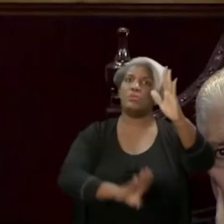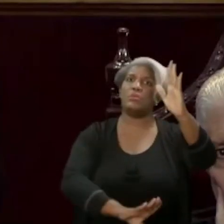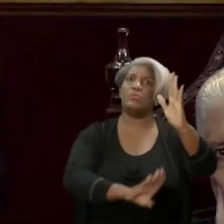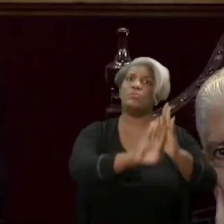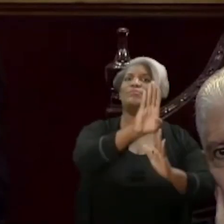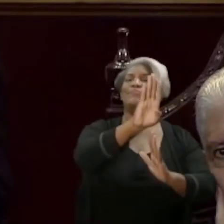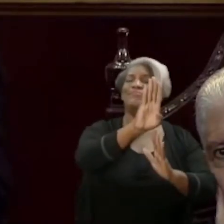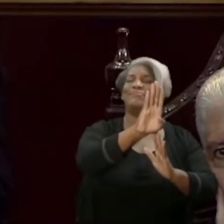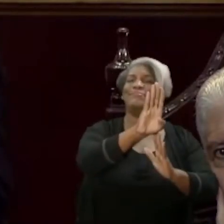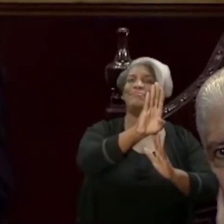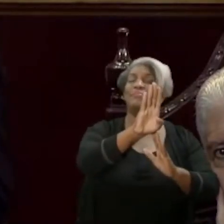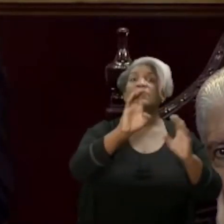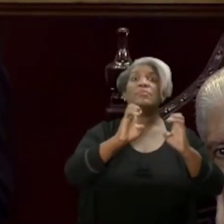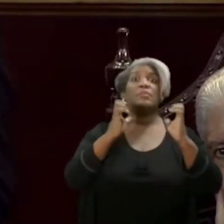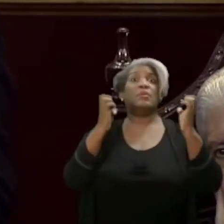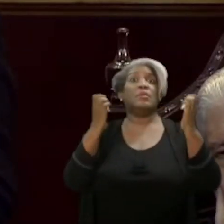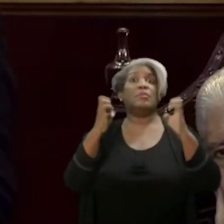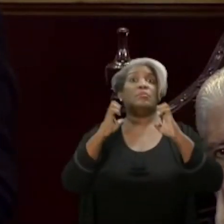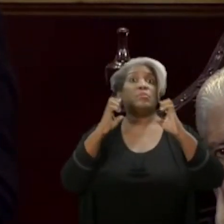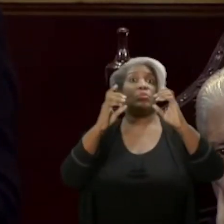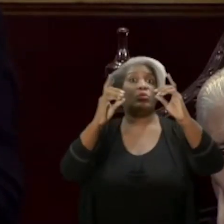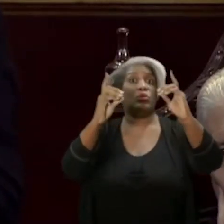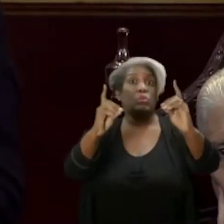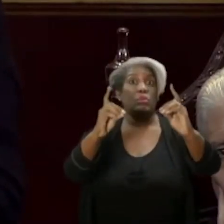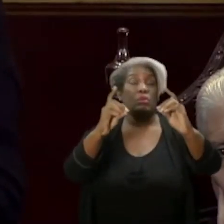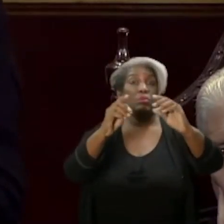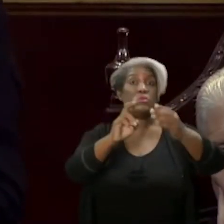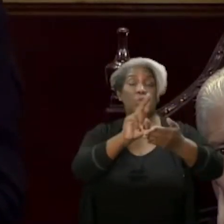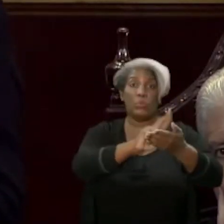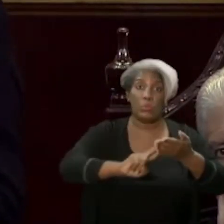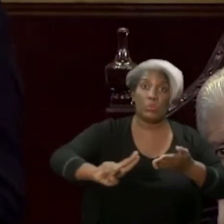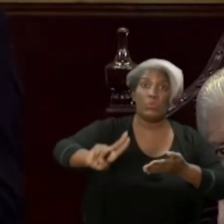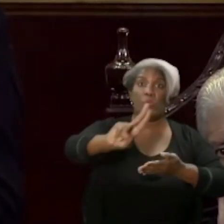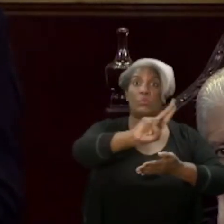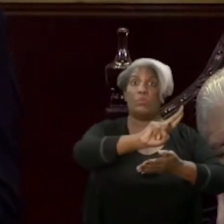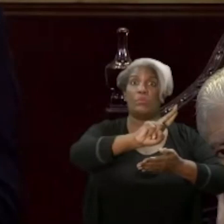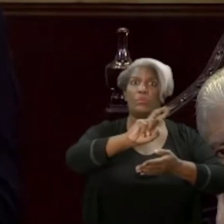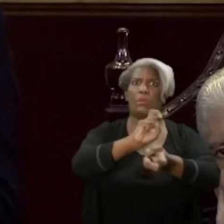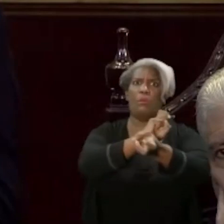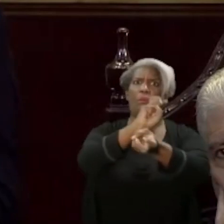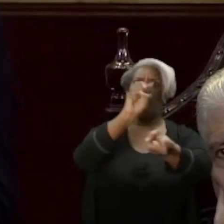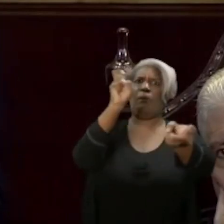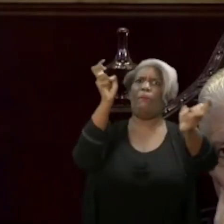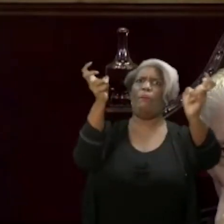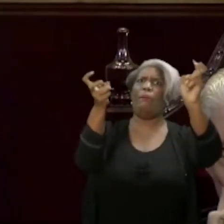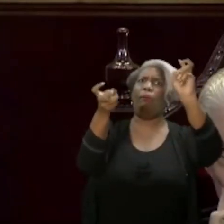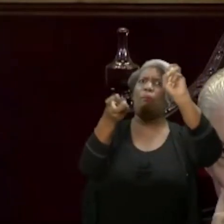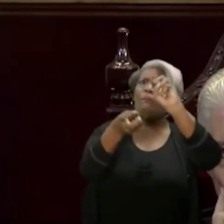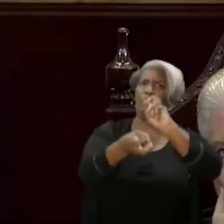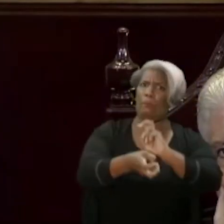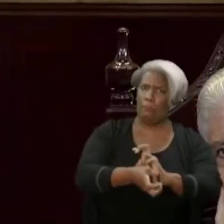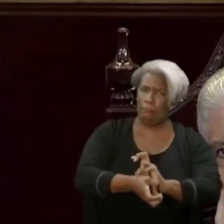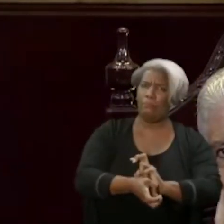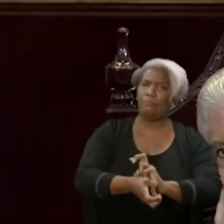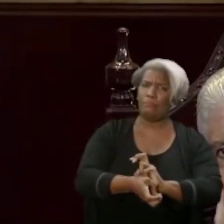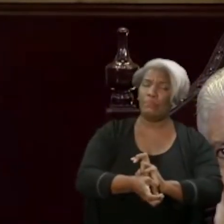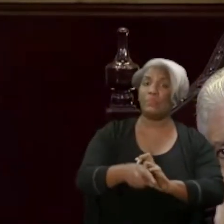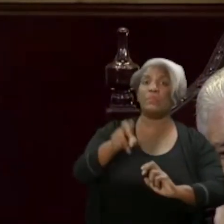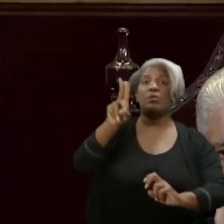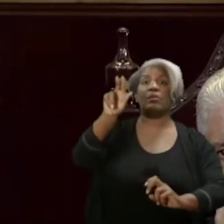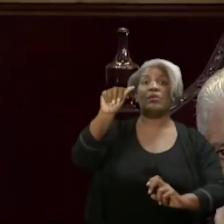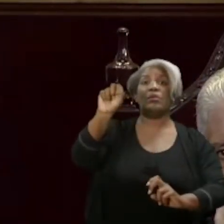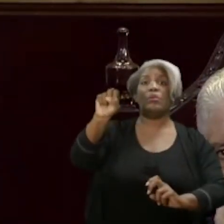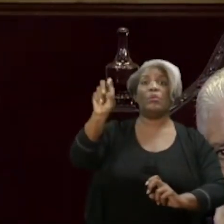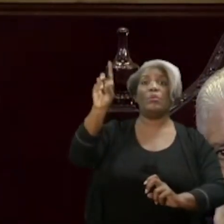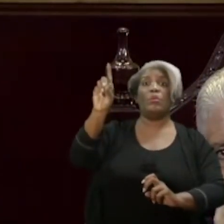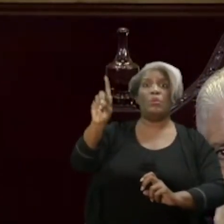La educación superior está viviendo un auténtico cambio de paradigma en la República Dominicana. La Universidad Autónoma de Santo Domingo